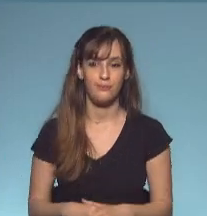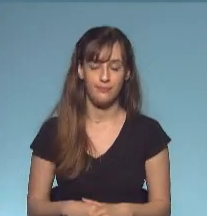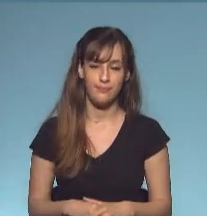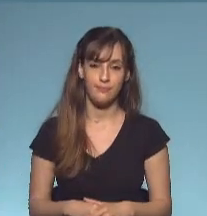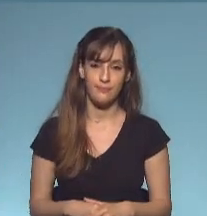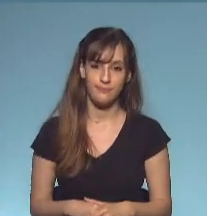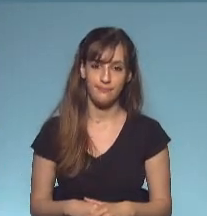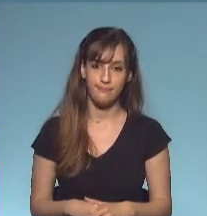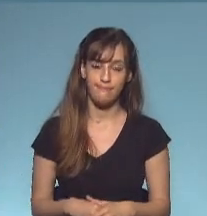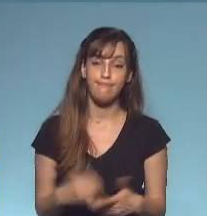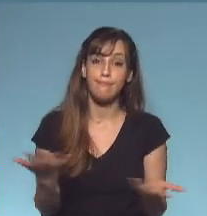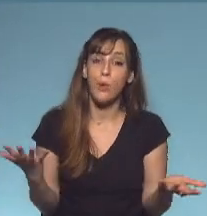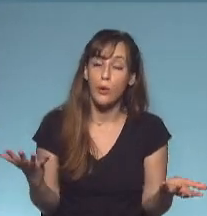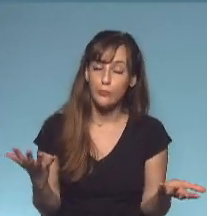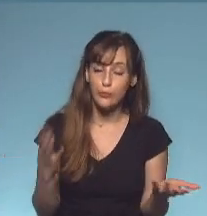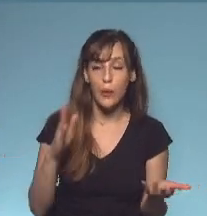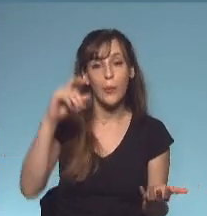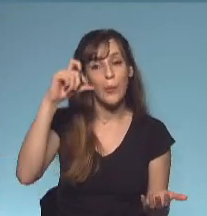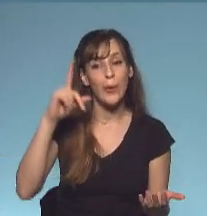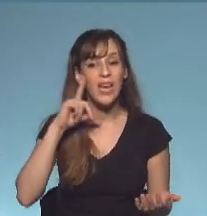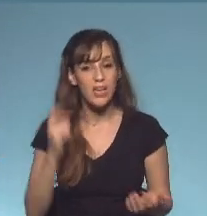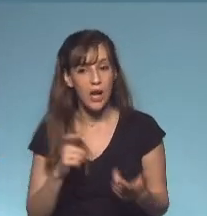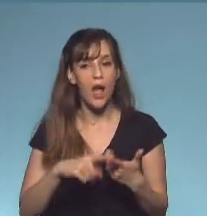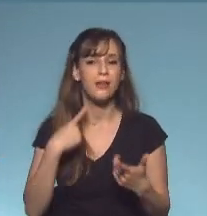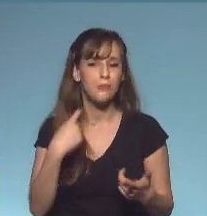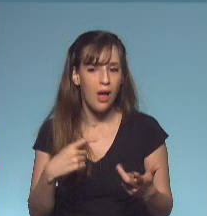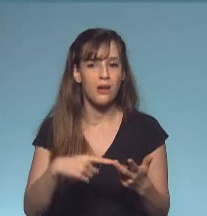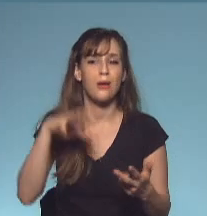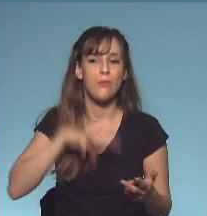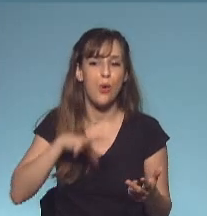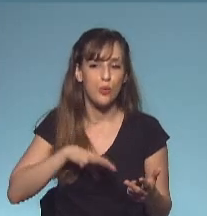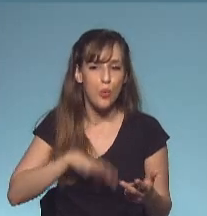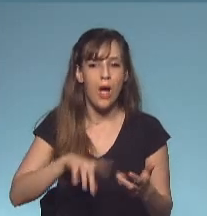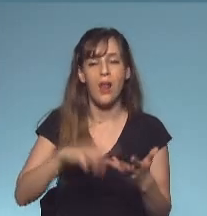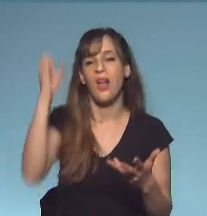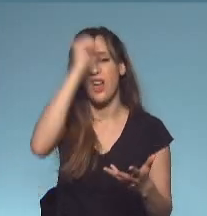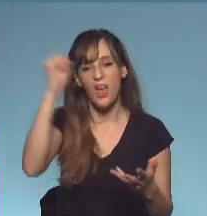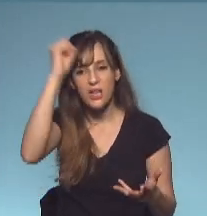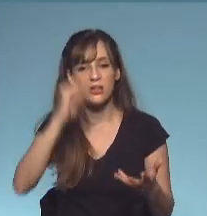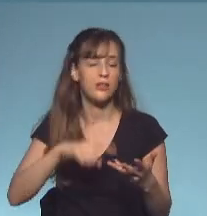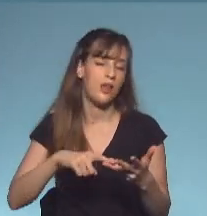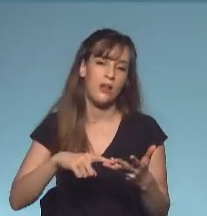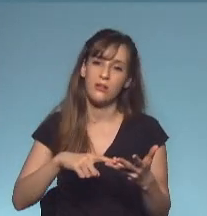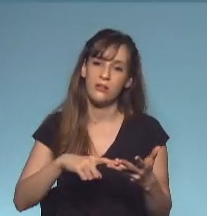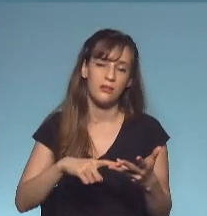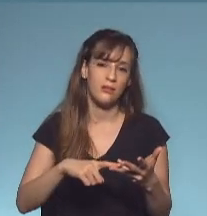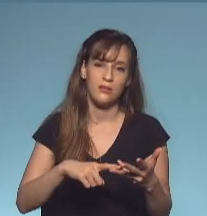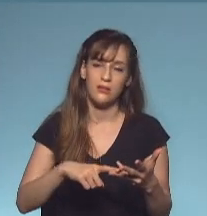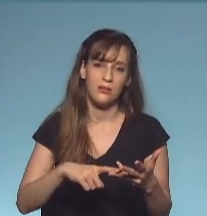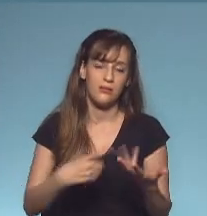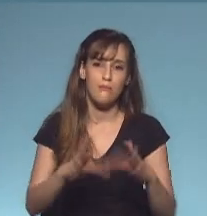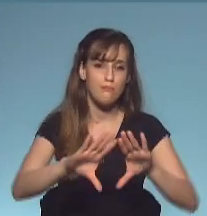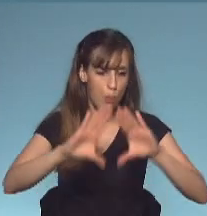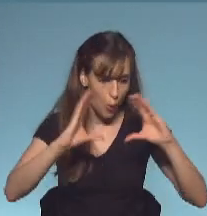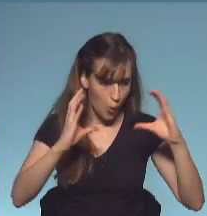Bueno, Bélgica, España, Portugal, Grecia. No hay país en